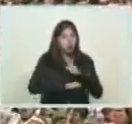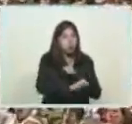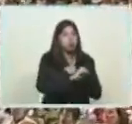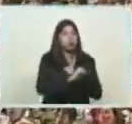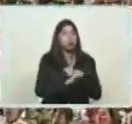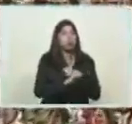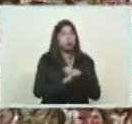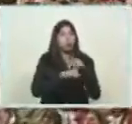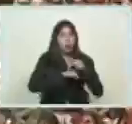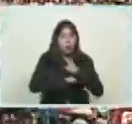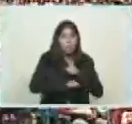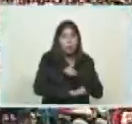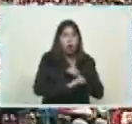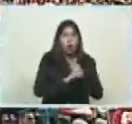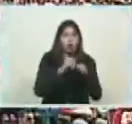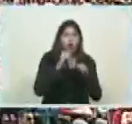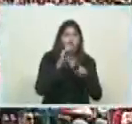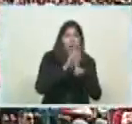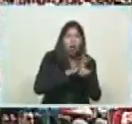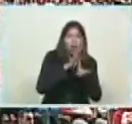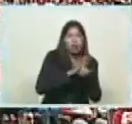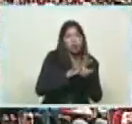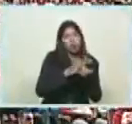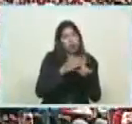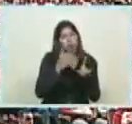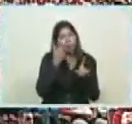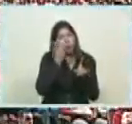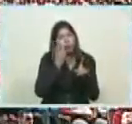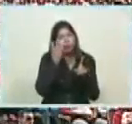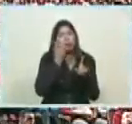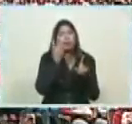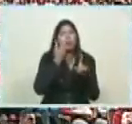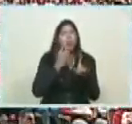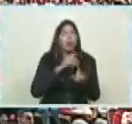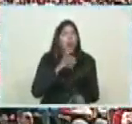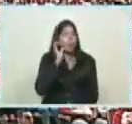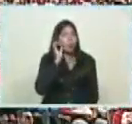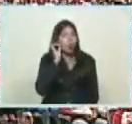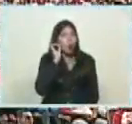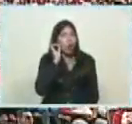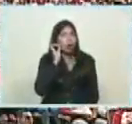¿cómo va el plan parto humanizado? Por favor, ministra Blanca Ecao. Bueno,